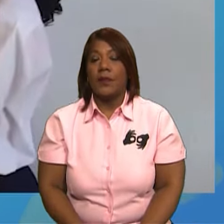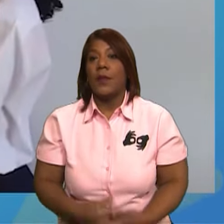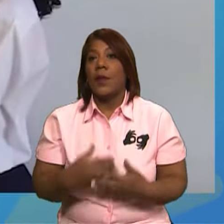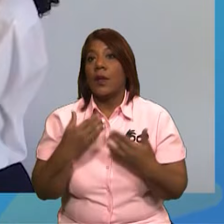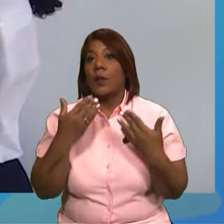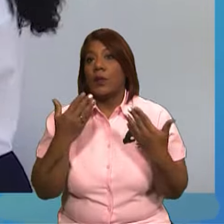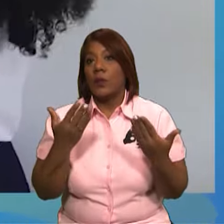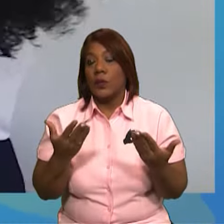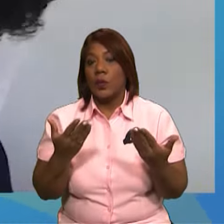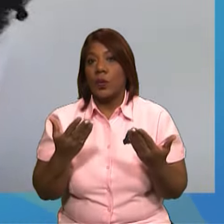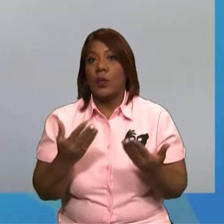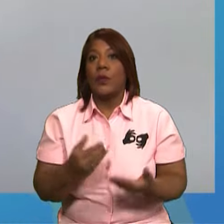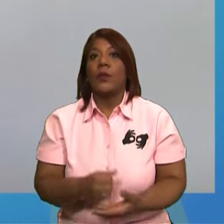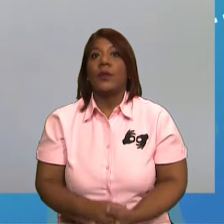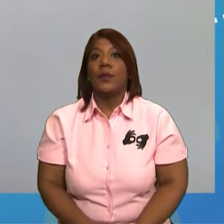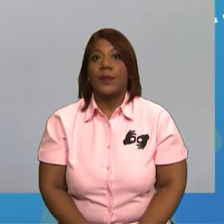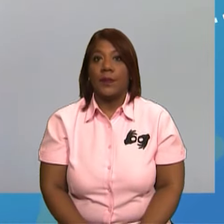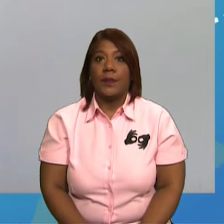descomponemos en forma beta.